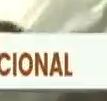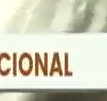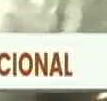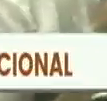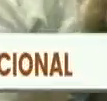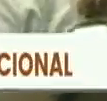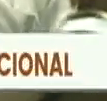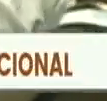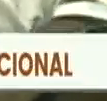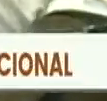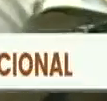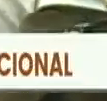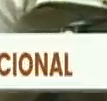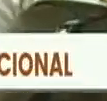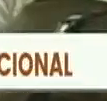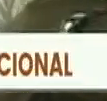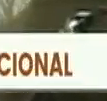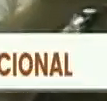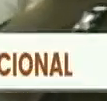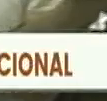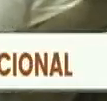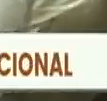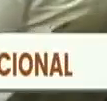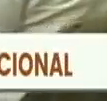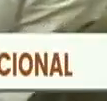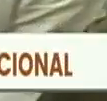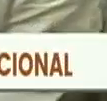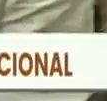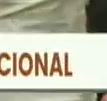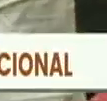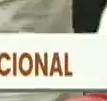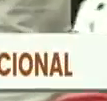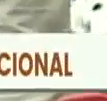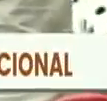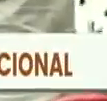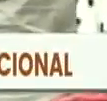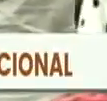aprobado el acuerdo hoy de nuestra Asamblea Nacional.